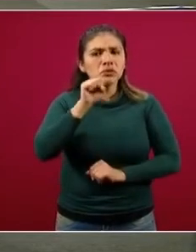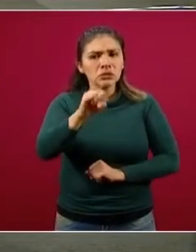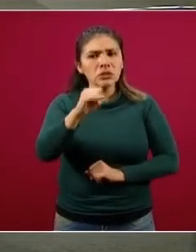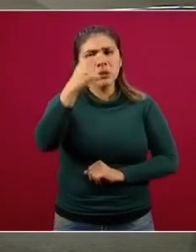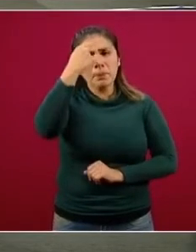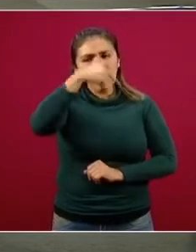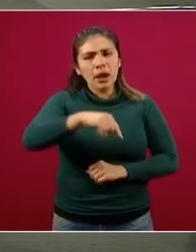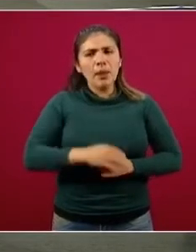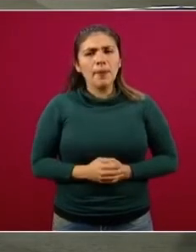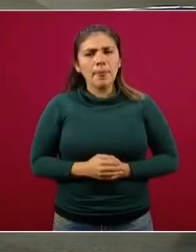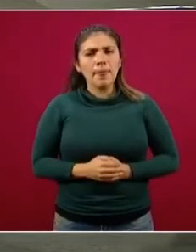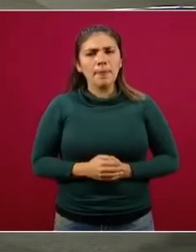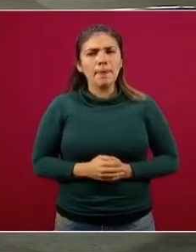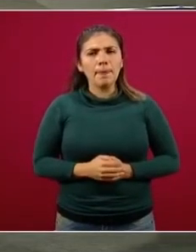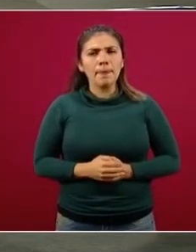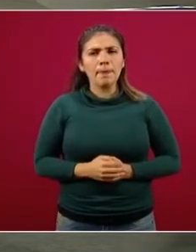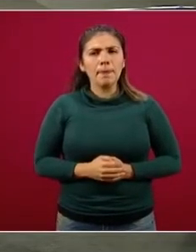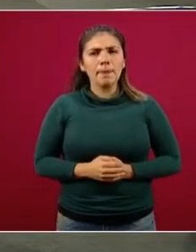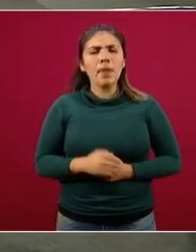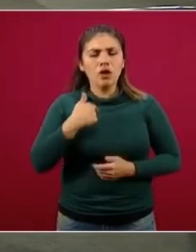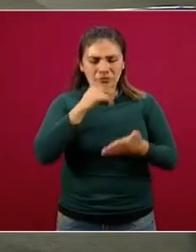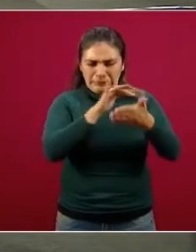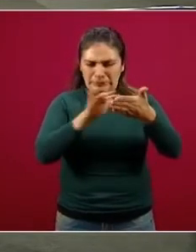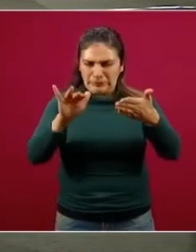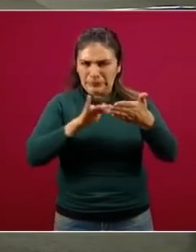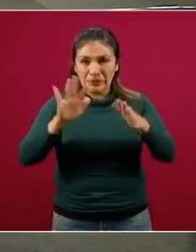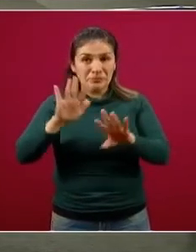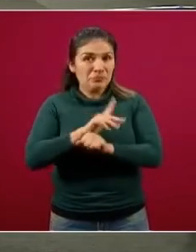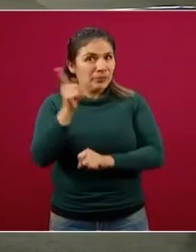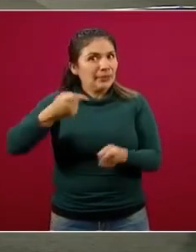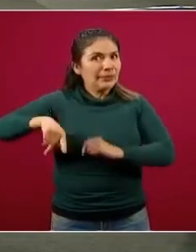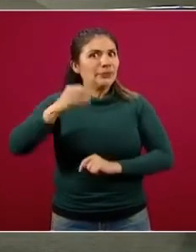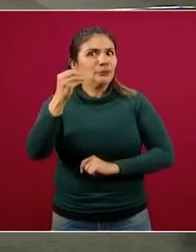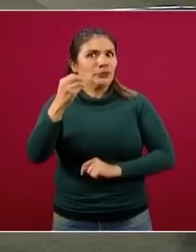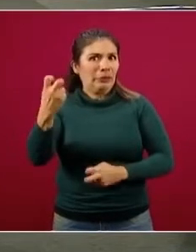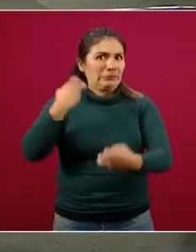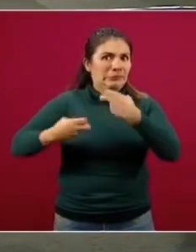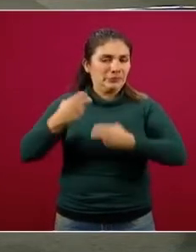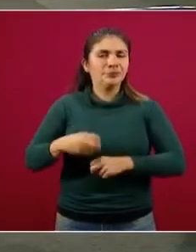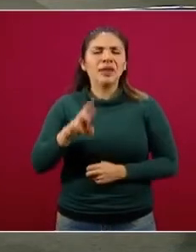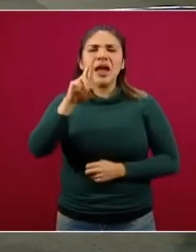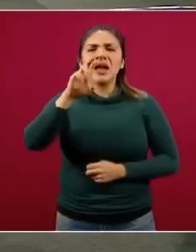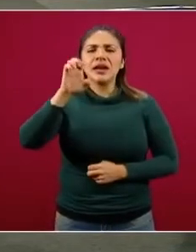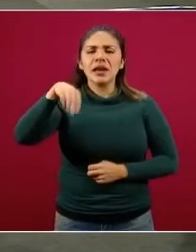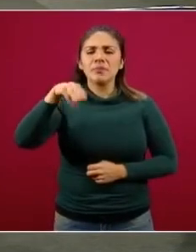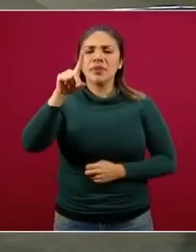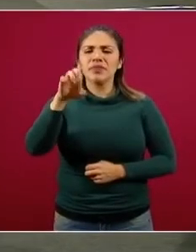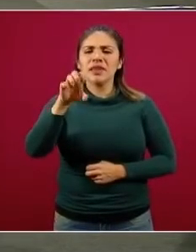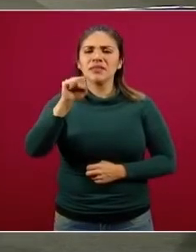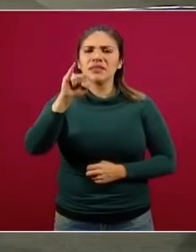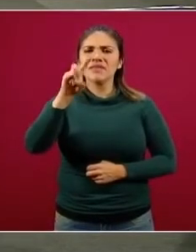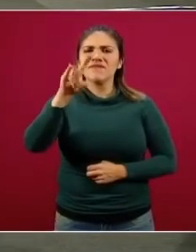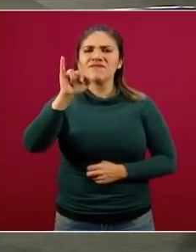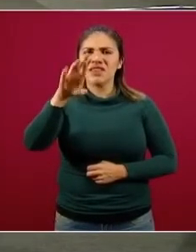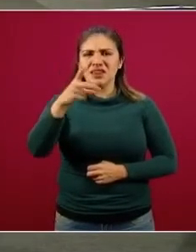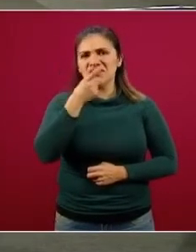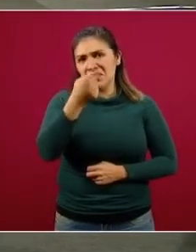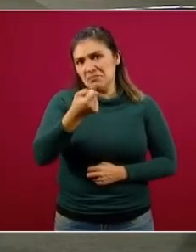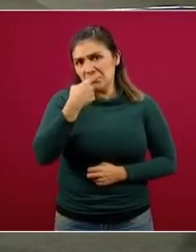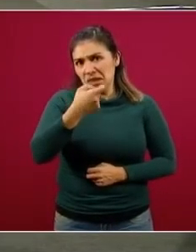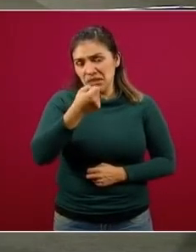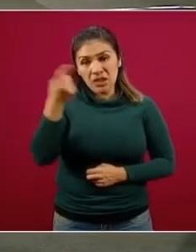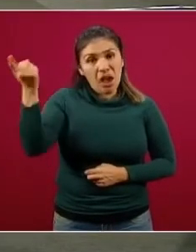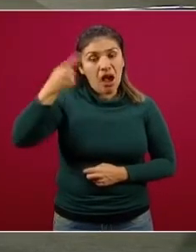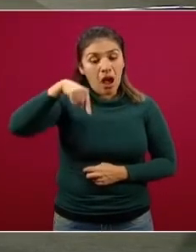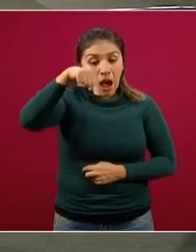parece. Lo voy a leer porque no quiero pronunciarlo mal porque la gente no perdona nada. Remdesivir, me parece, este antiviral. ¿Las autoridades de